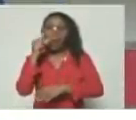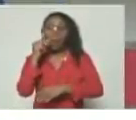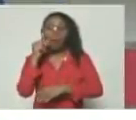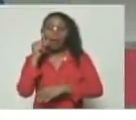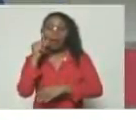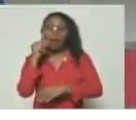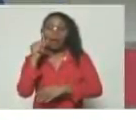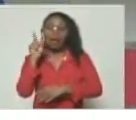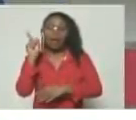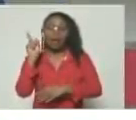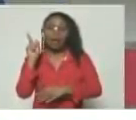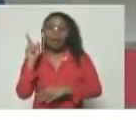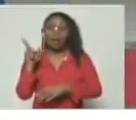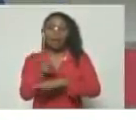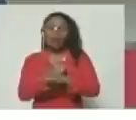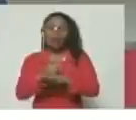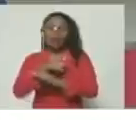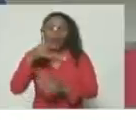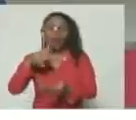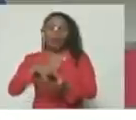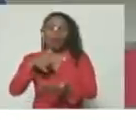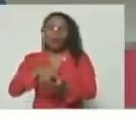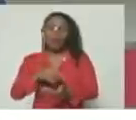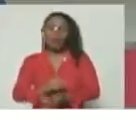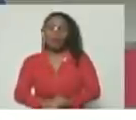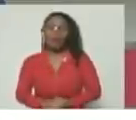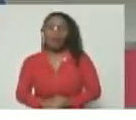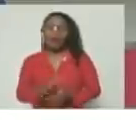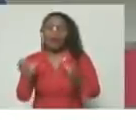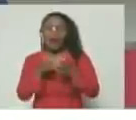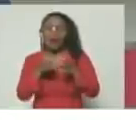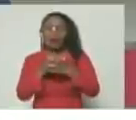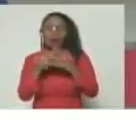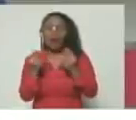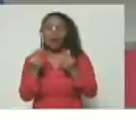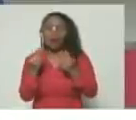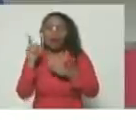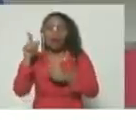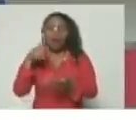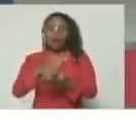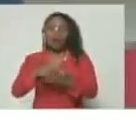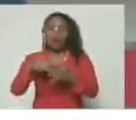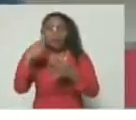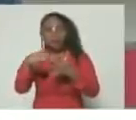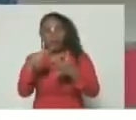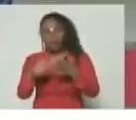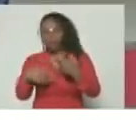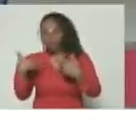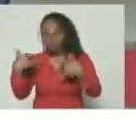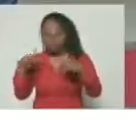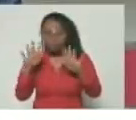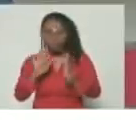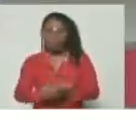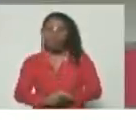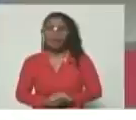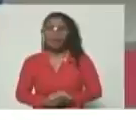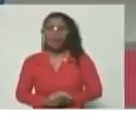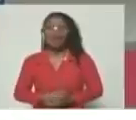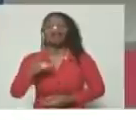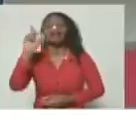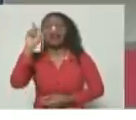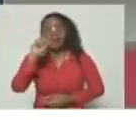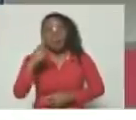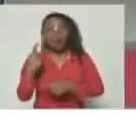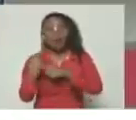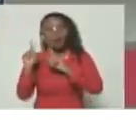Rafael Lacaba y con los sectores económicos de Carabobo, etcétera. También hay otro segundo